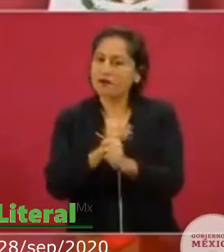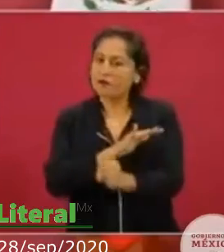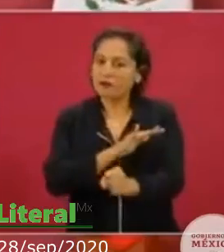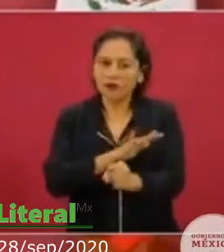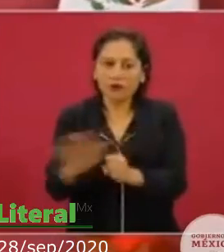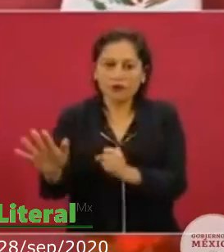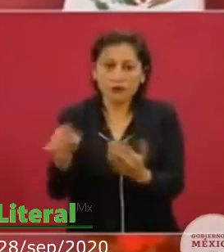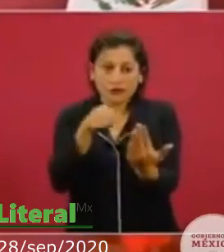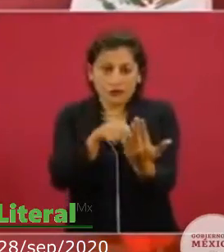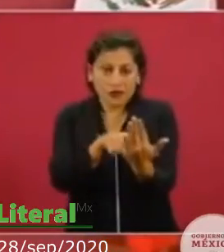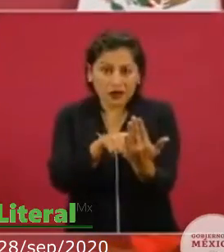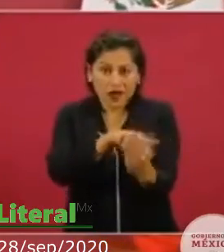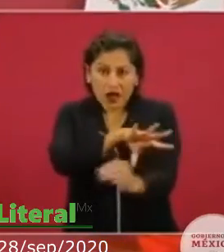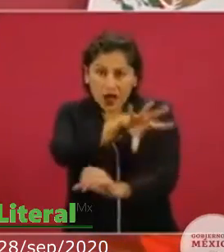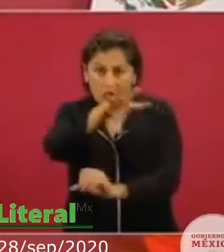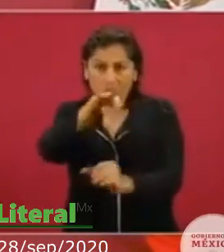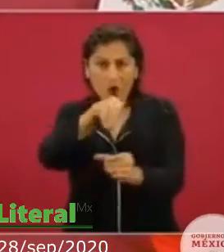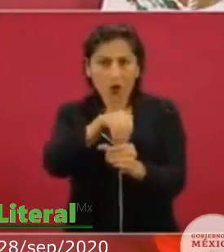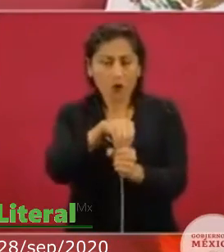en contra